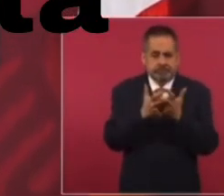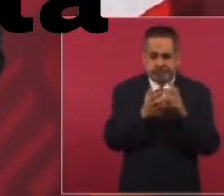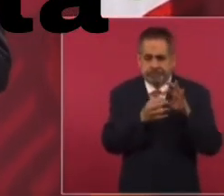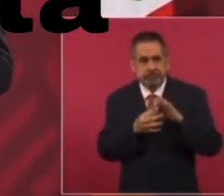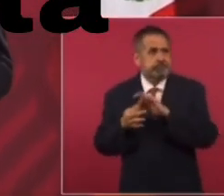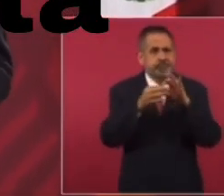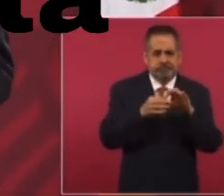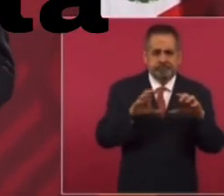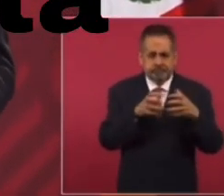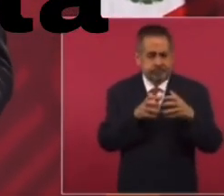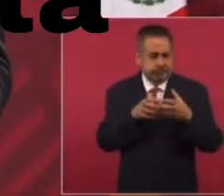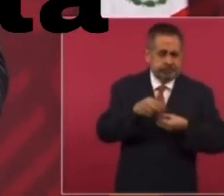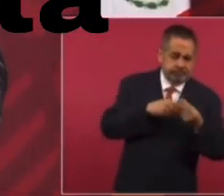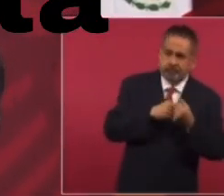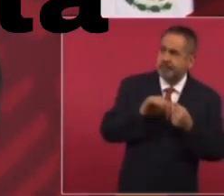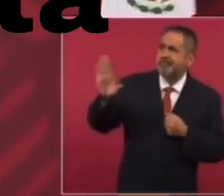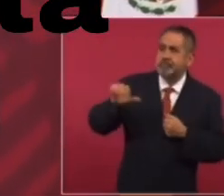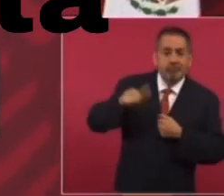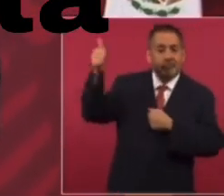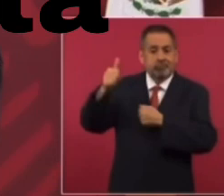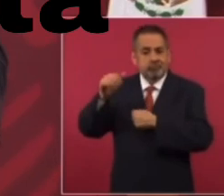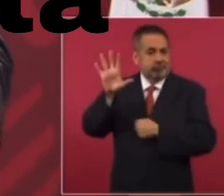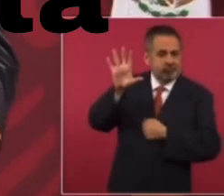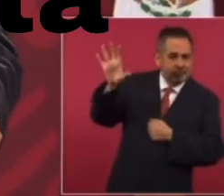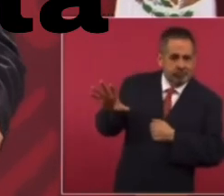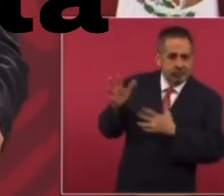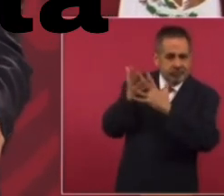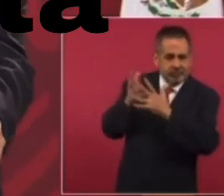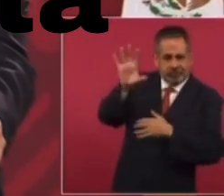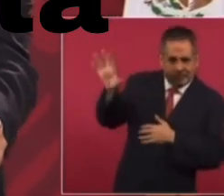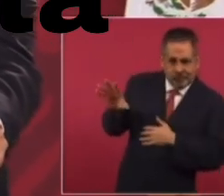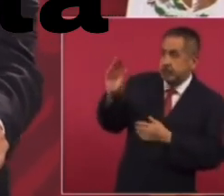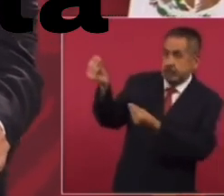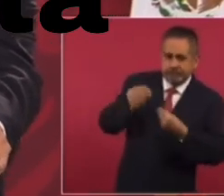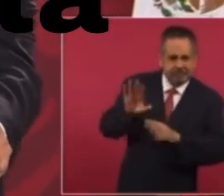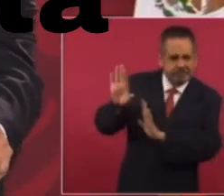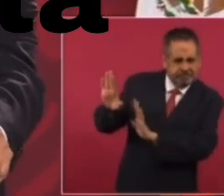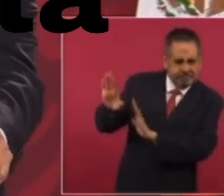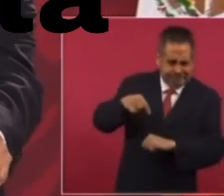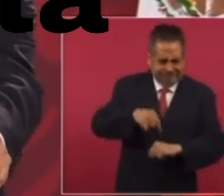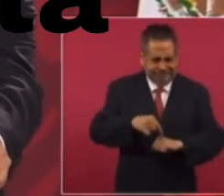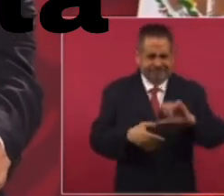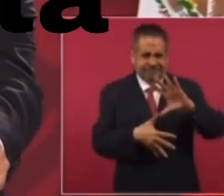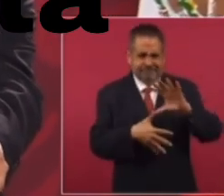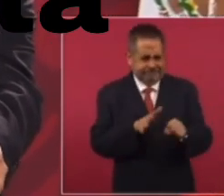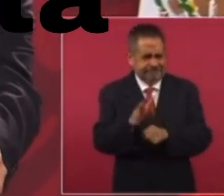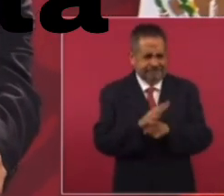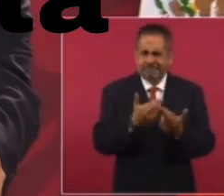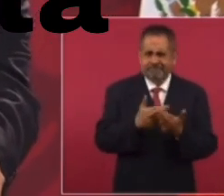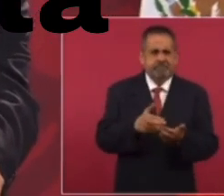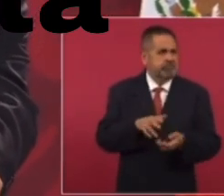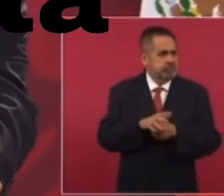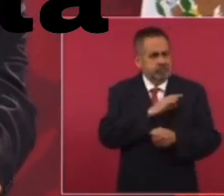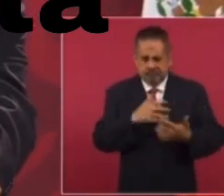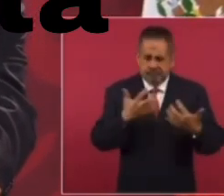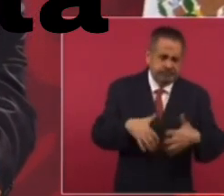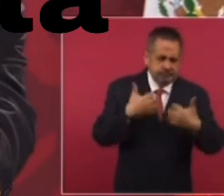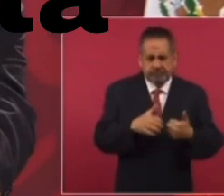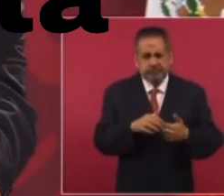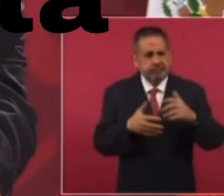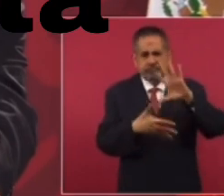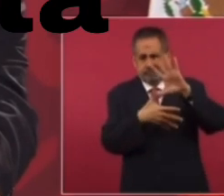pero no está triste por todos los niños con cáncer que se han muerto por falta de medicamentos ni de las mujeres que tienen